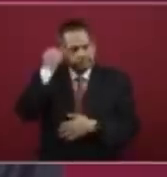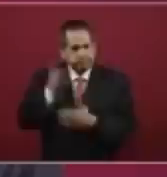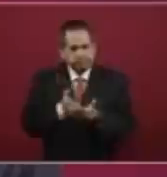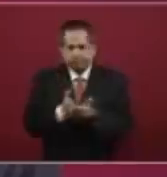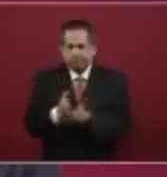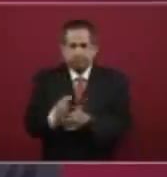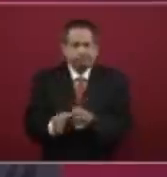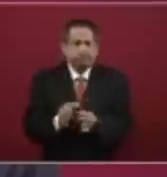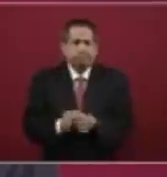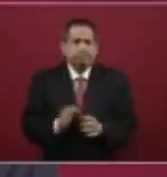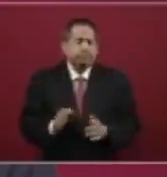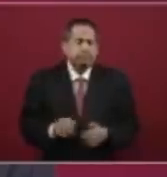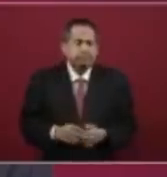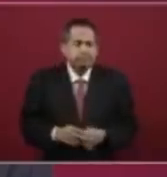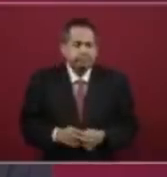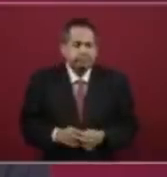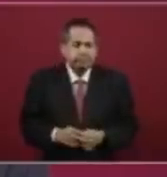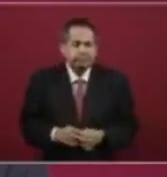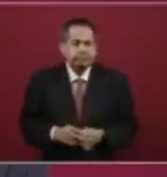ideales, sin